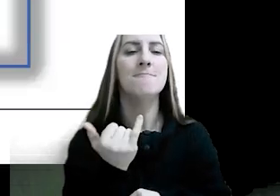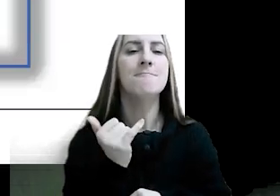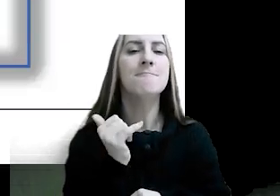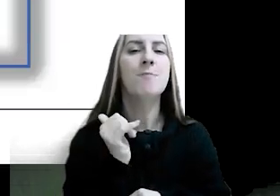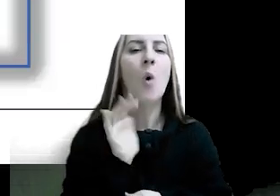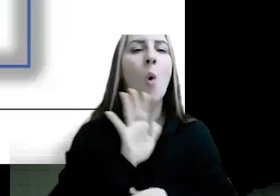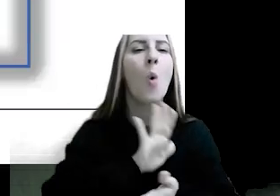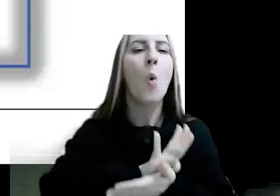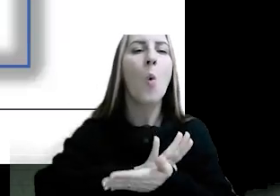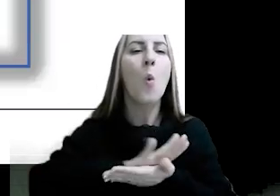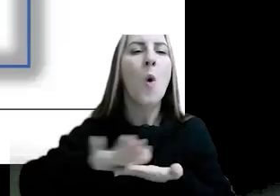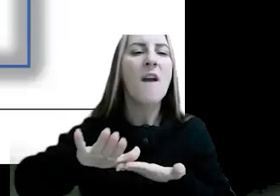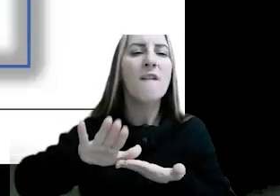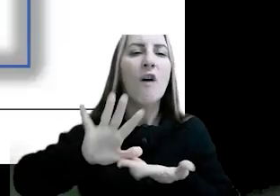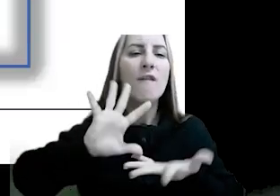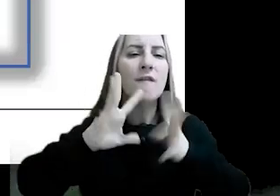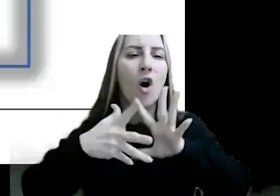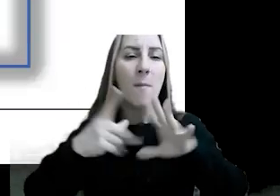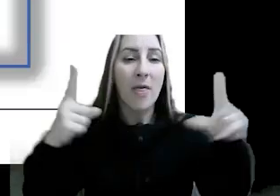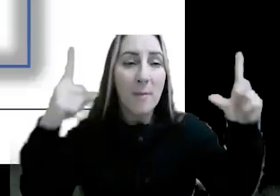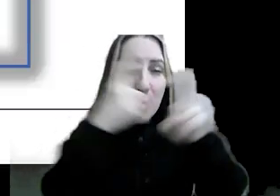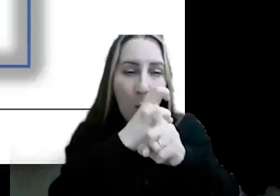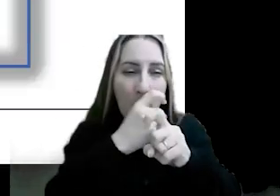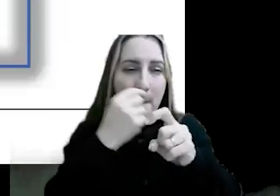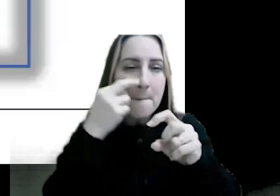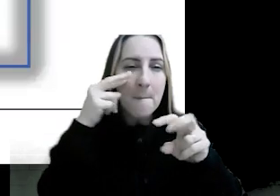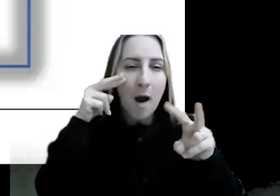enfoque de problemática.